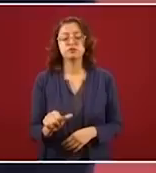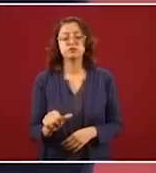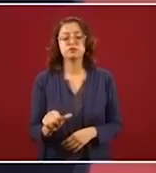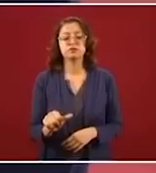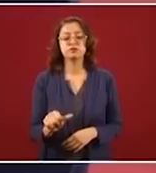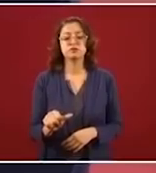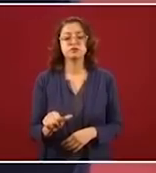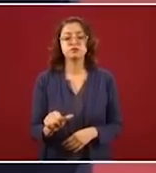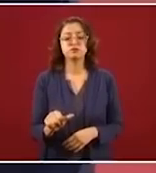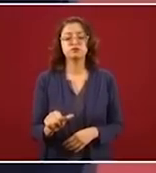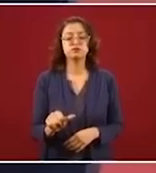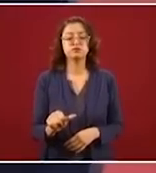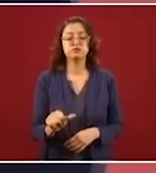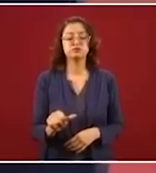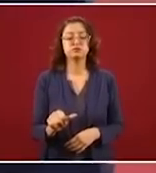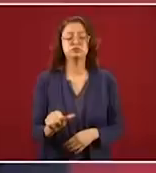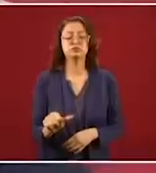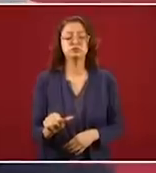un